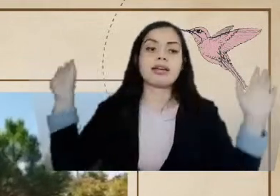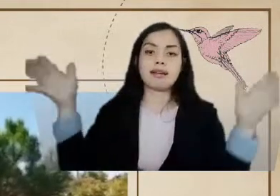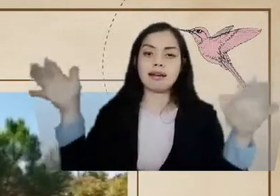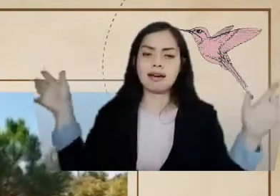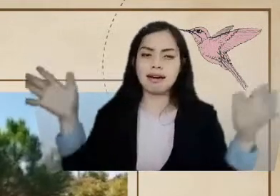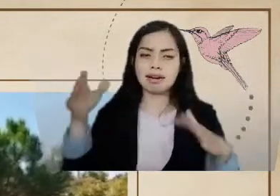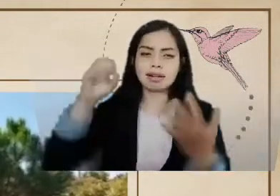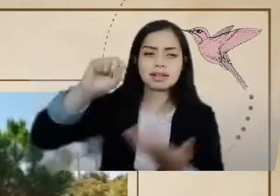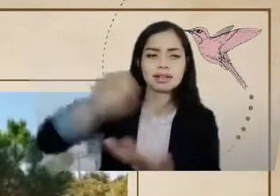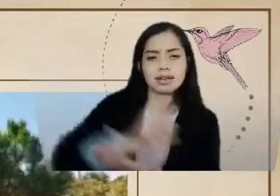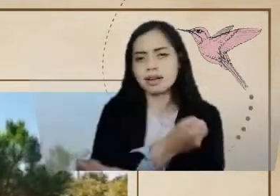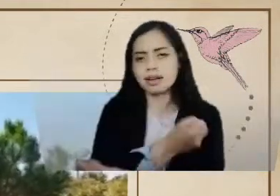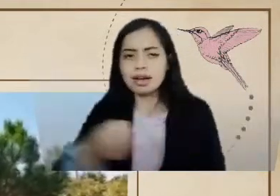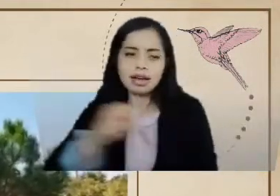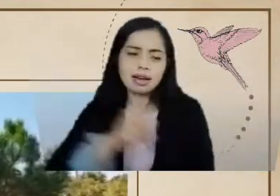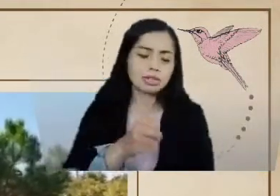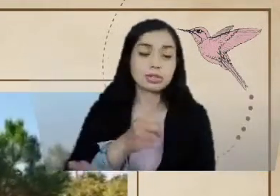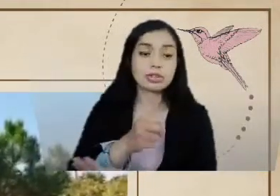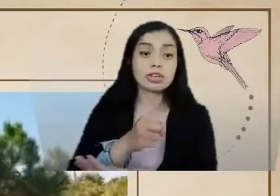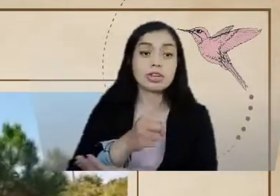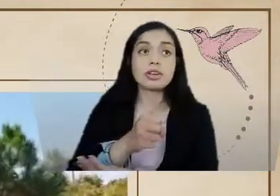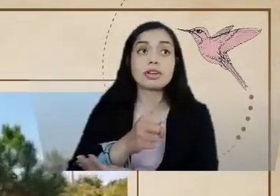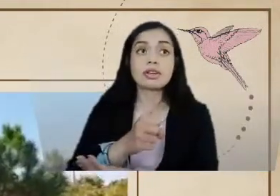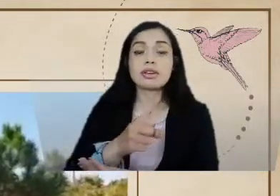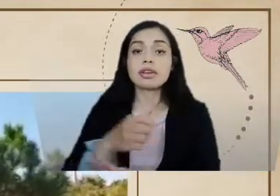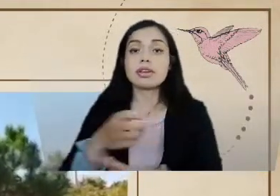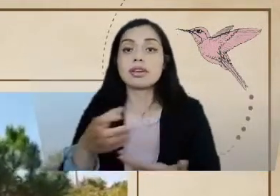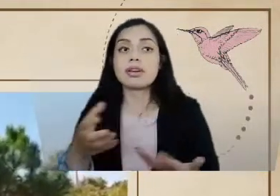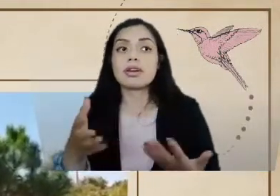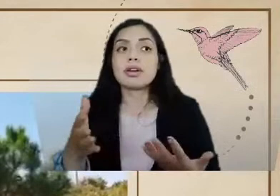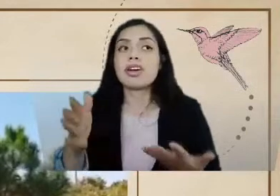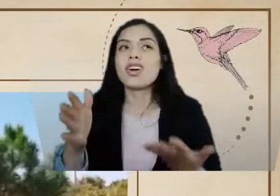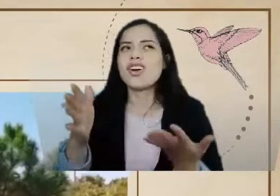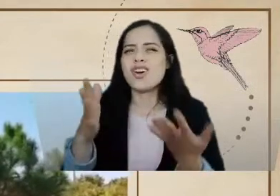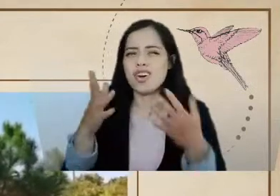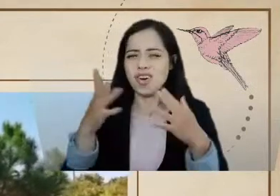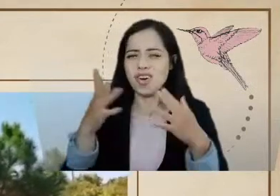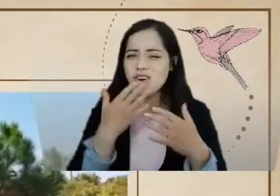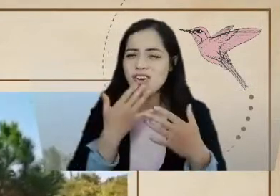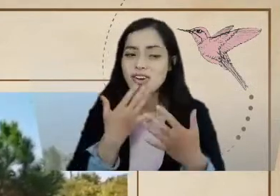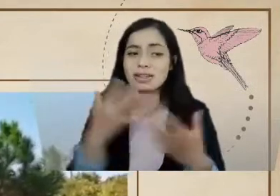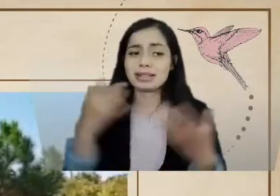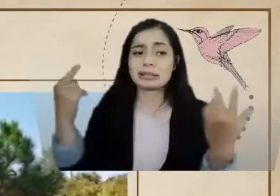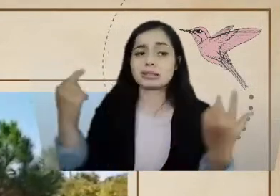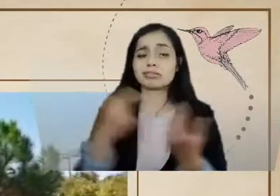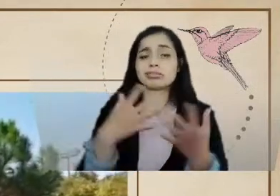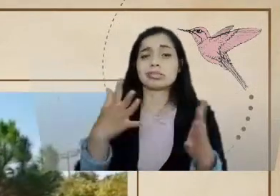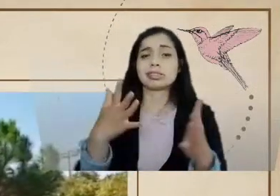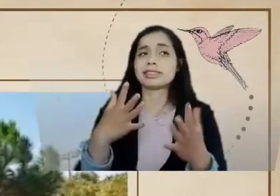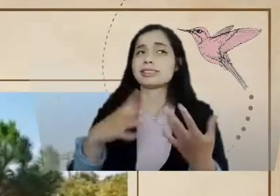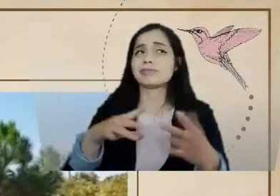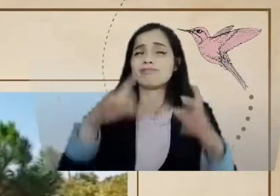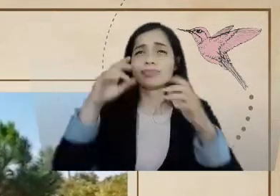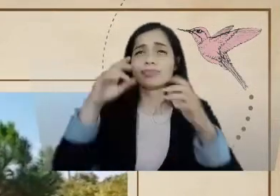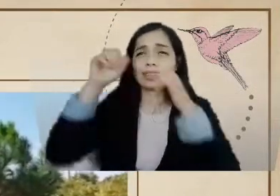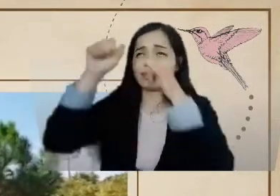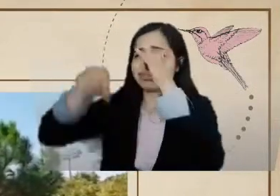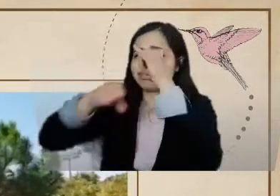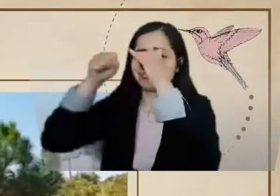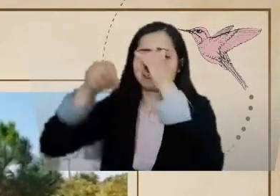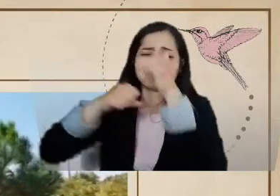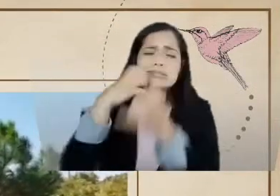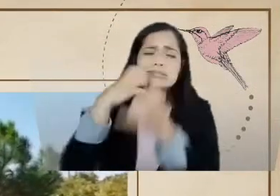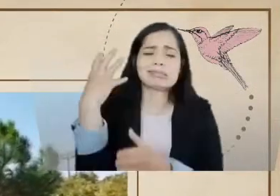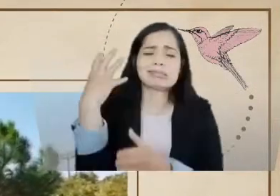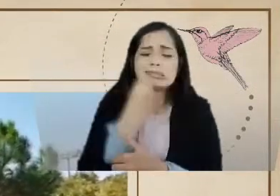mayor patrimonio, la diversidad biológica en Colombia, el país de las aves. Es un viaje con las comunidades locales y